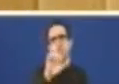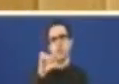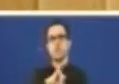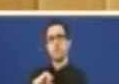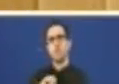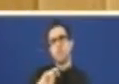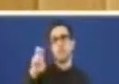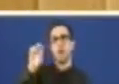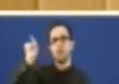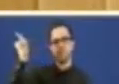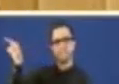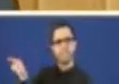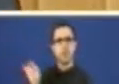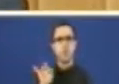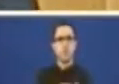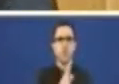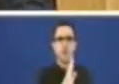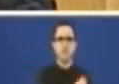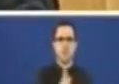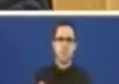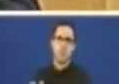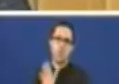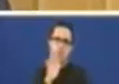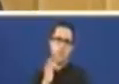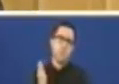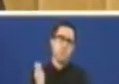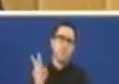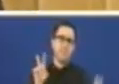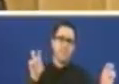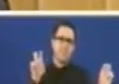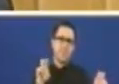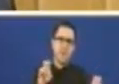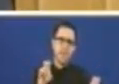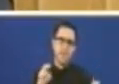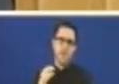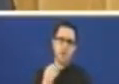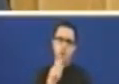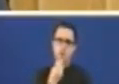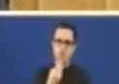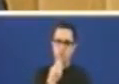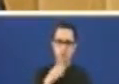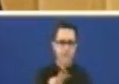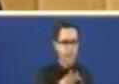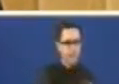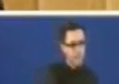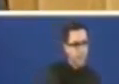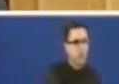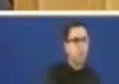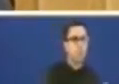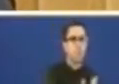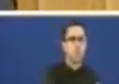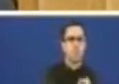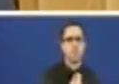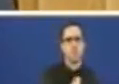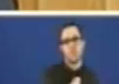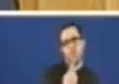de competentes en materia de consumo en relación coa comercialización, en relación cos produtos financeiros, e antes fixen referencia a